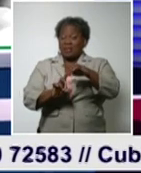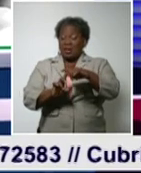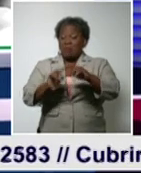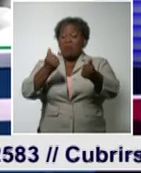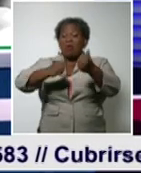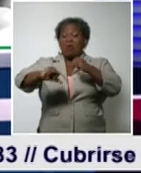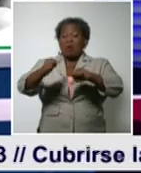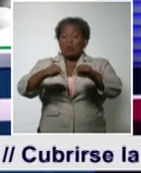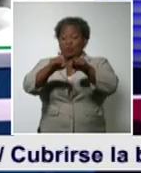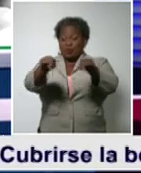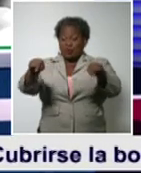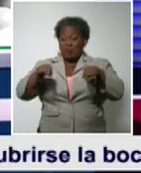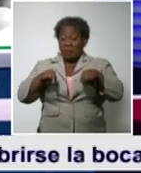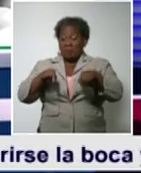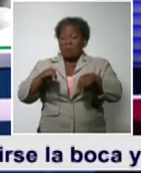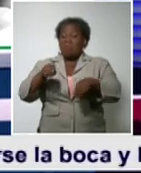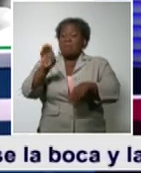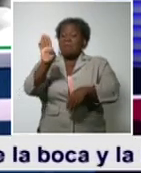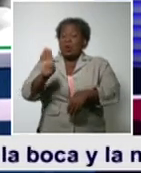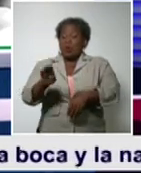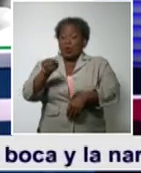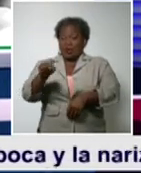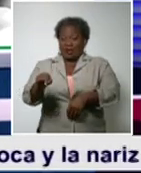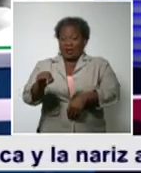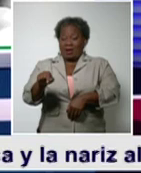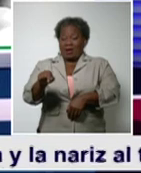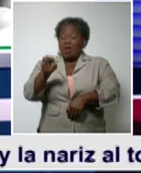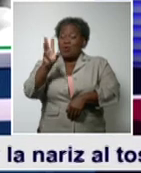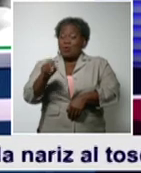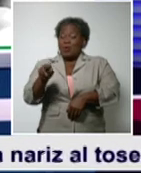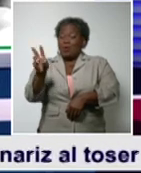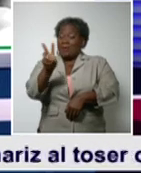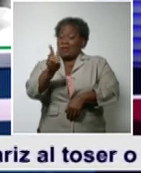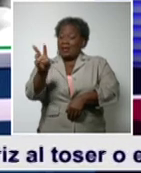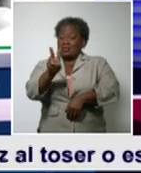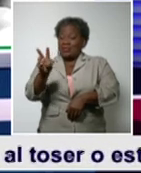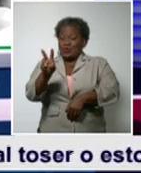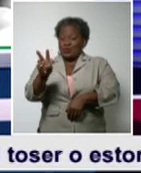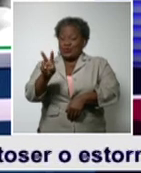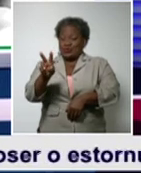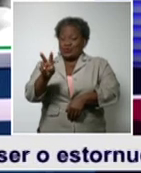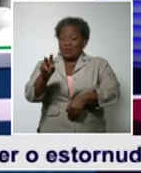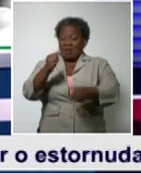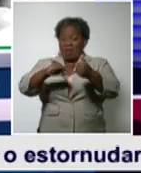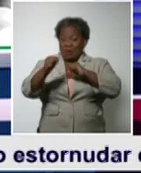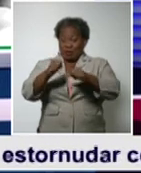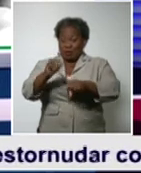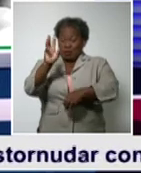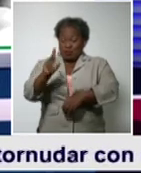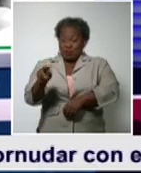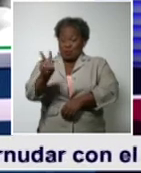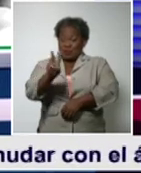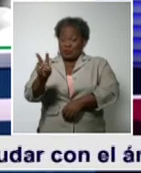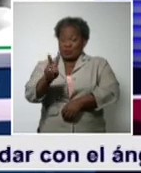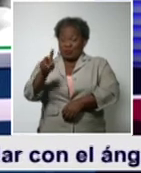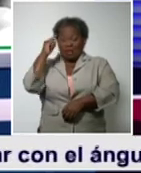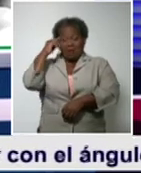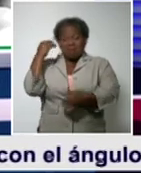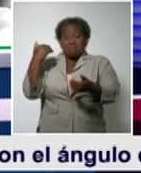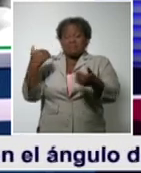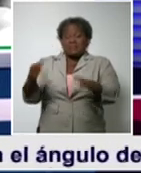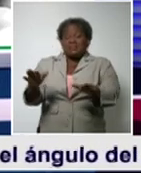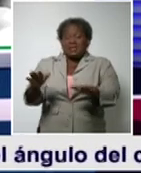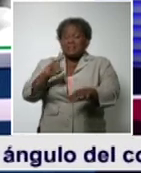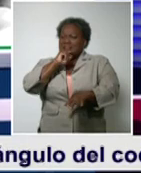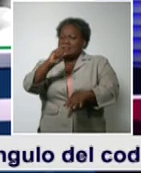de biología molecular número 22 de nuestro país, a pesar de la difícil situación económica